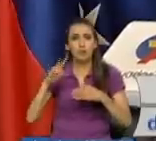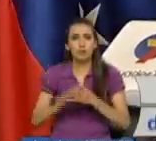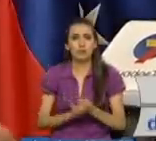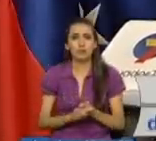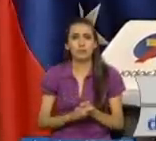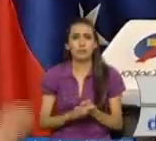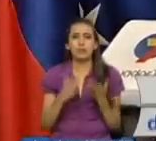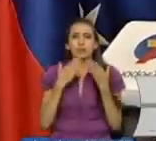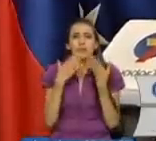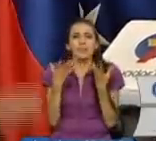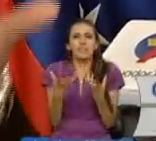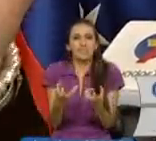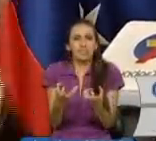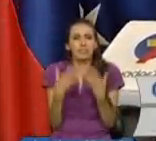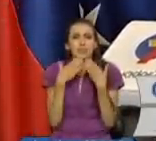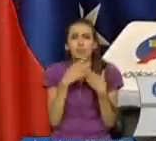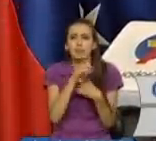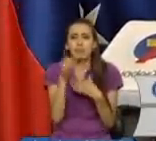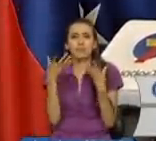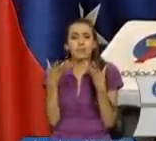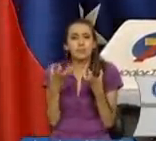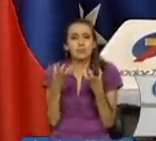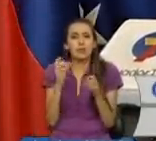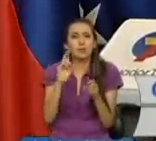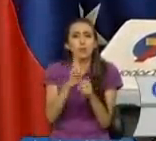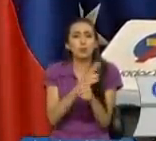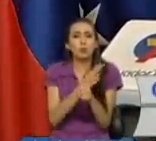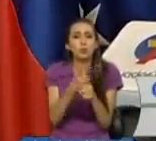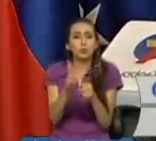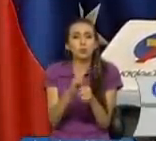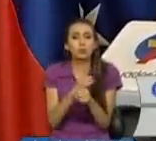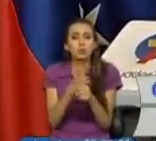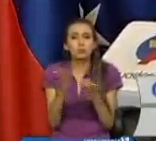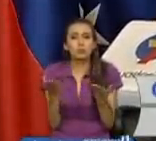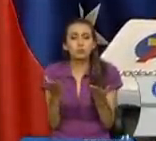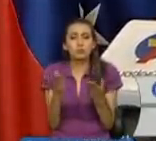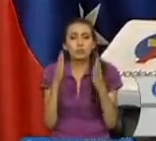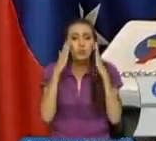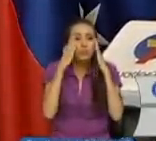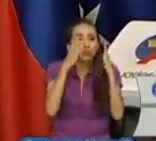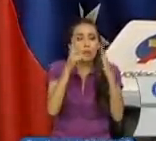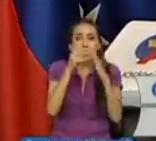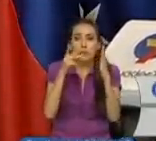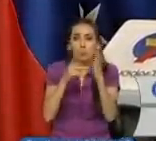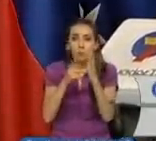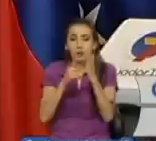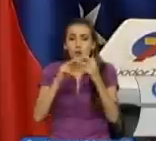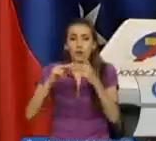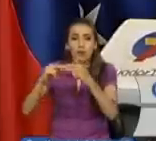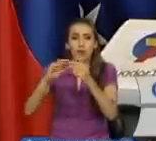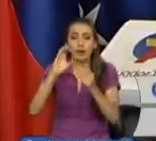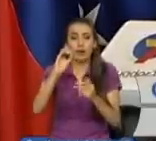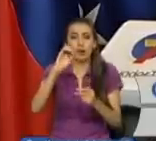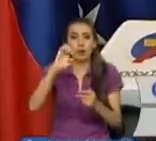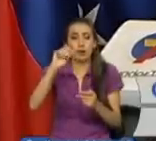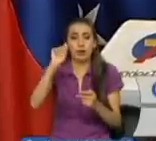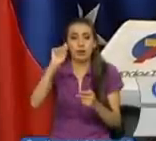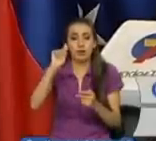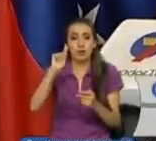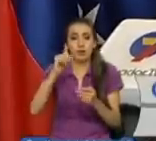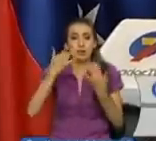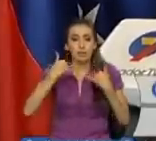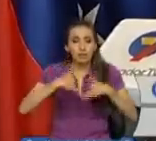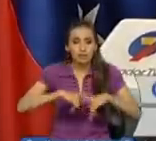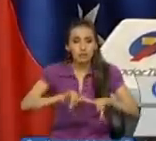es tratar de utilizar ese ese escenario del organismo multilateral oa para